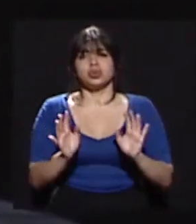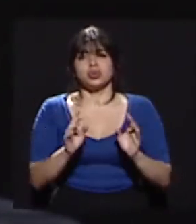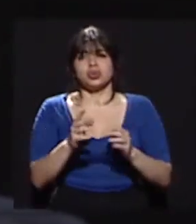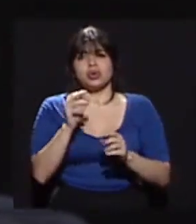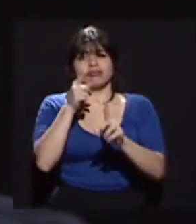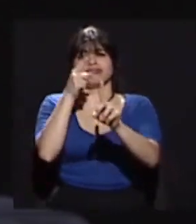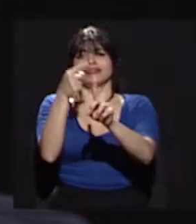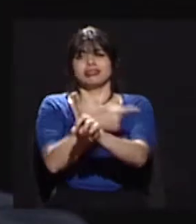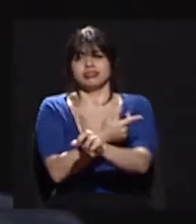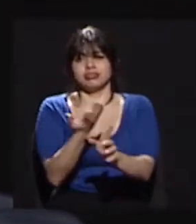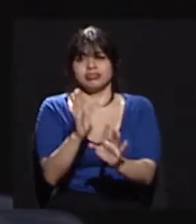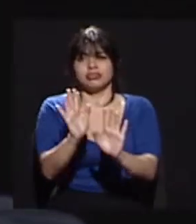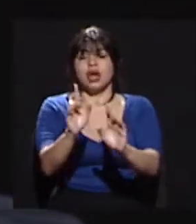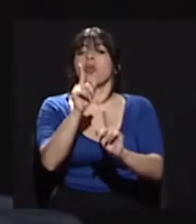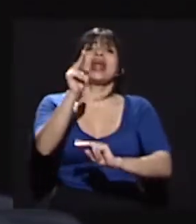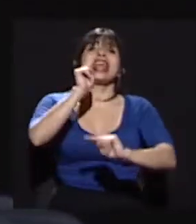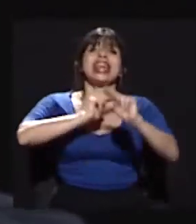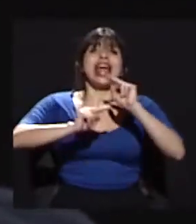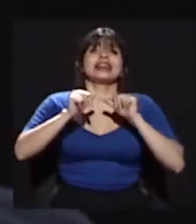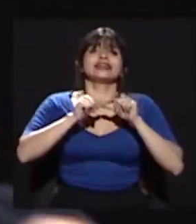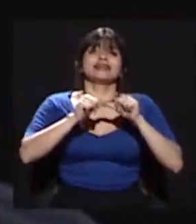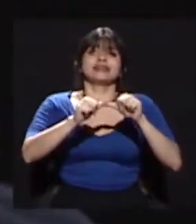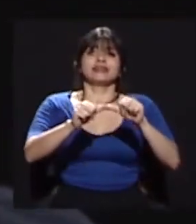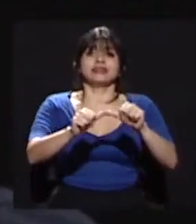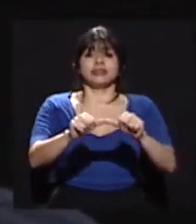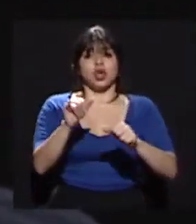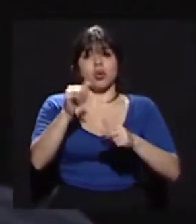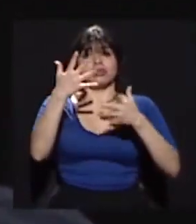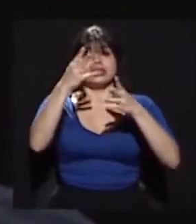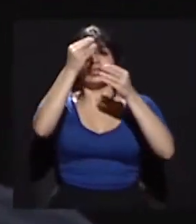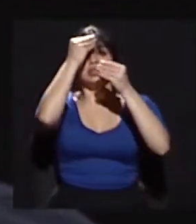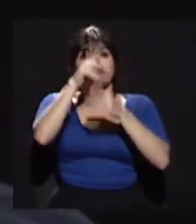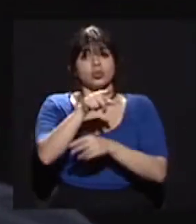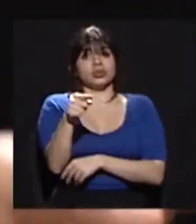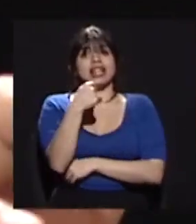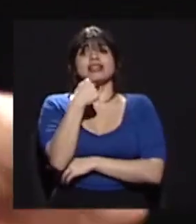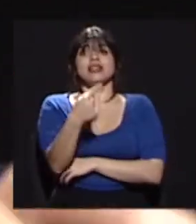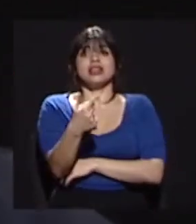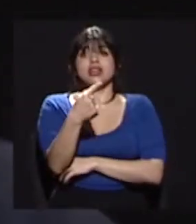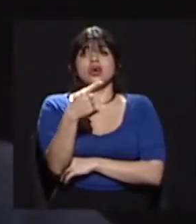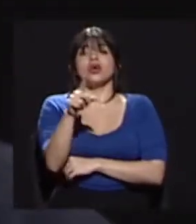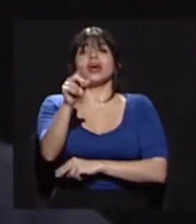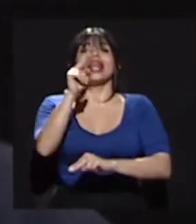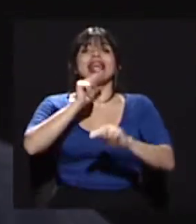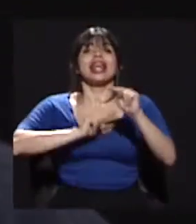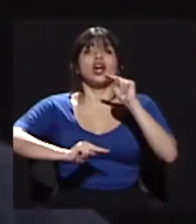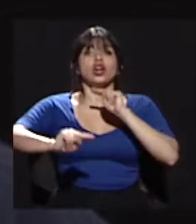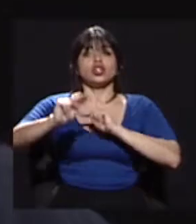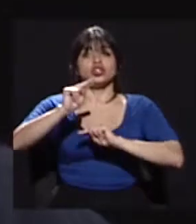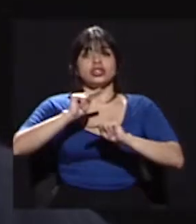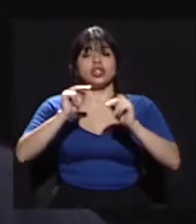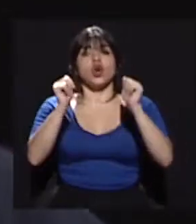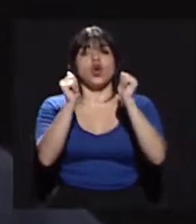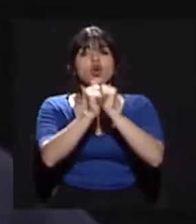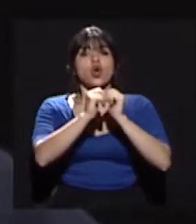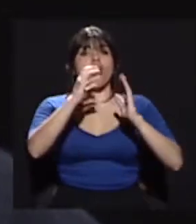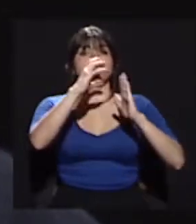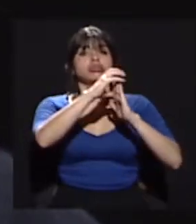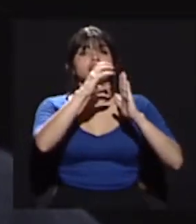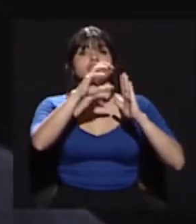despropósito ahora es una negociación permanente verdad y como bien señalan ustedes es una negociación que se hace con bloques